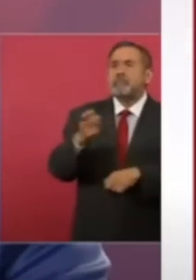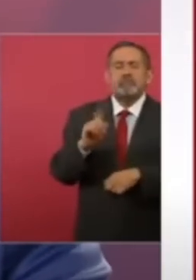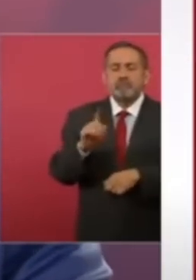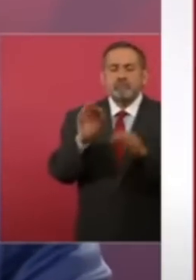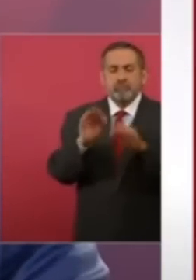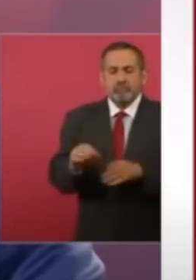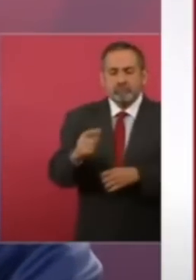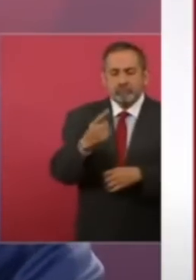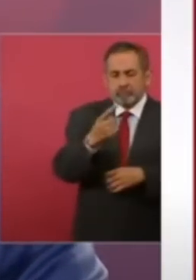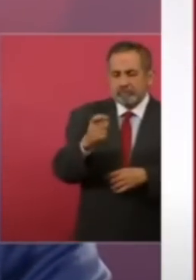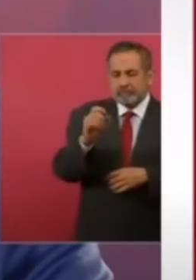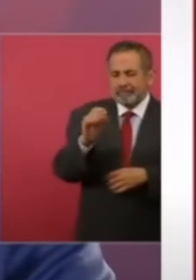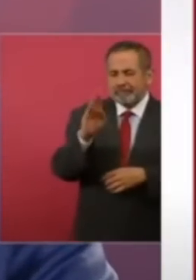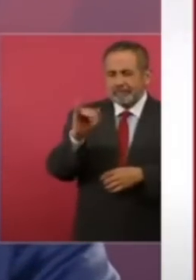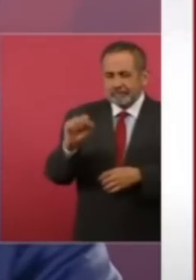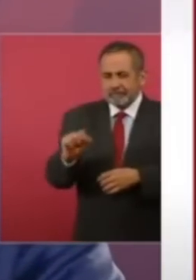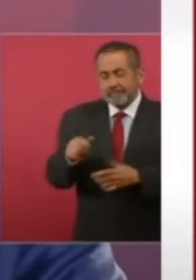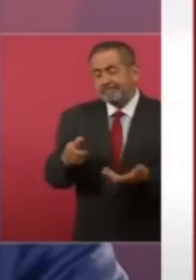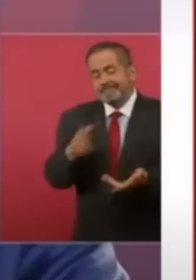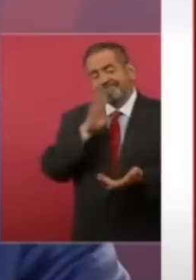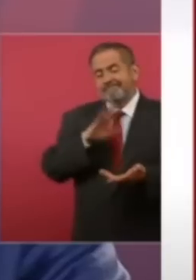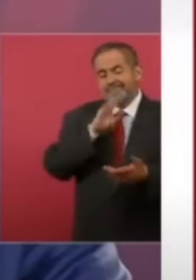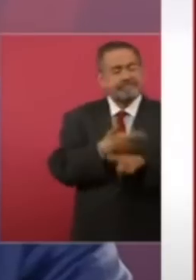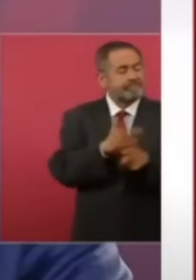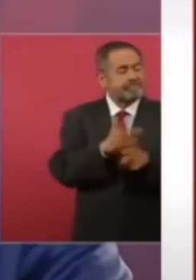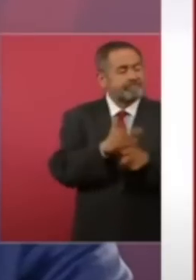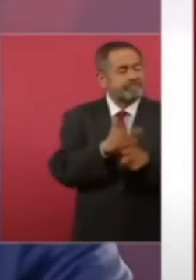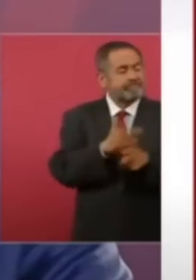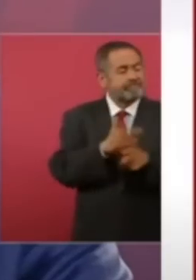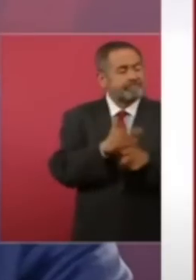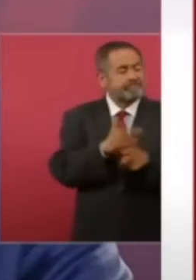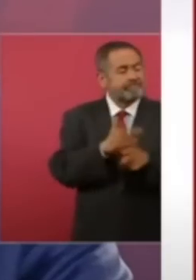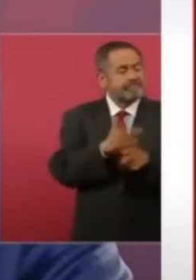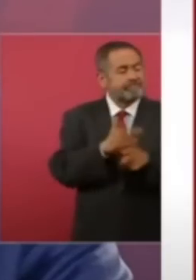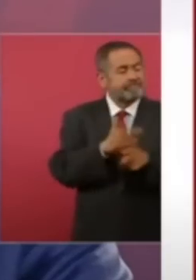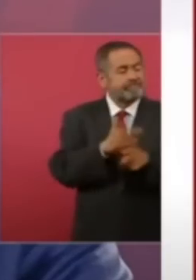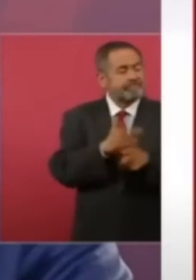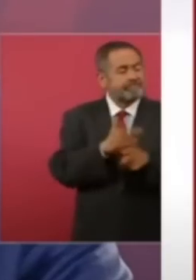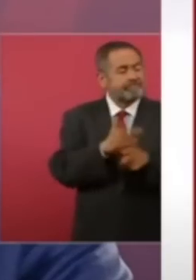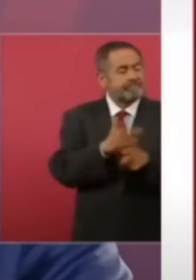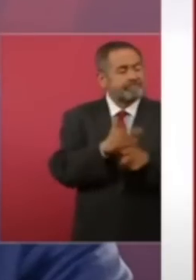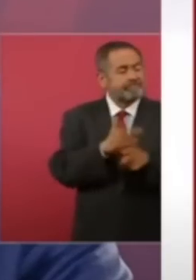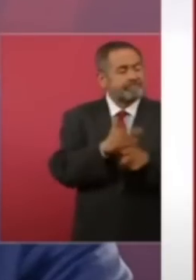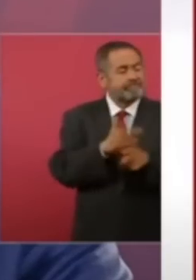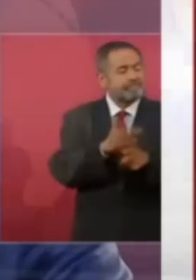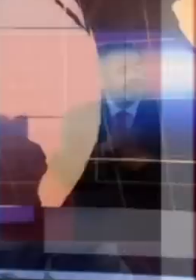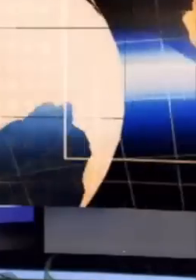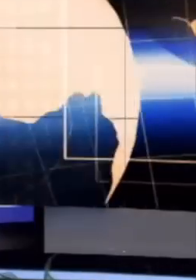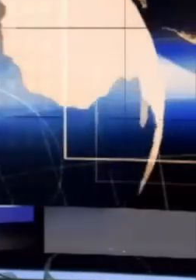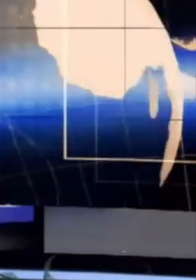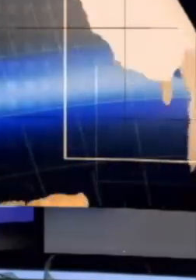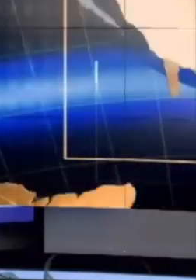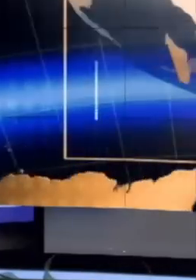es 100 bis. Pues ahí está esto, este